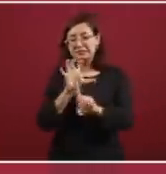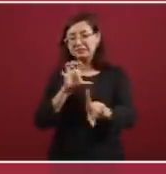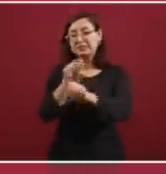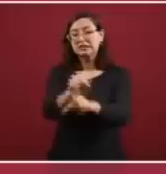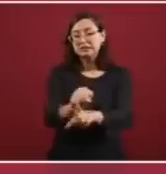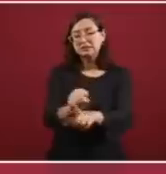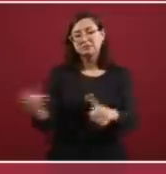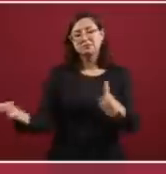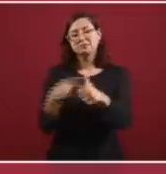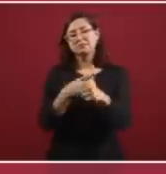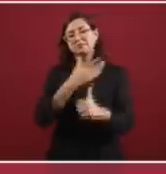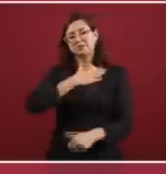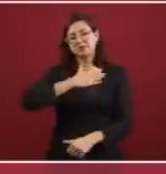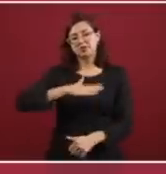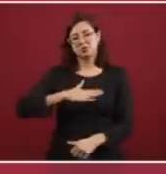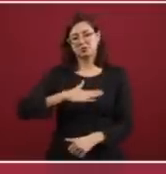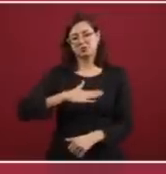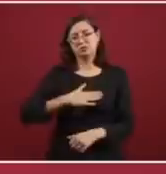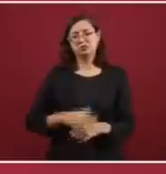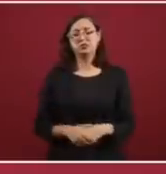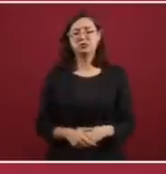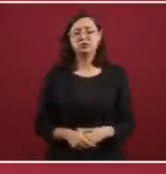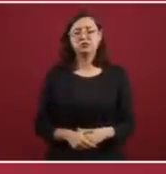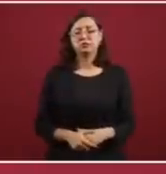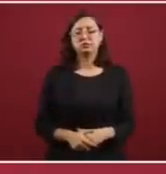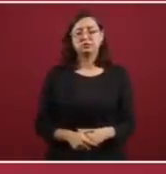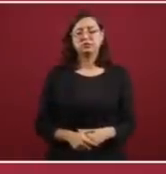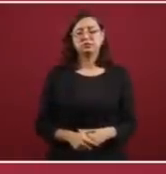justicia. Y esa es